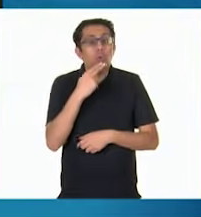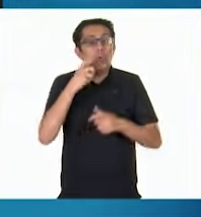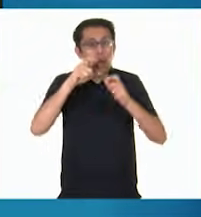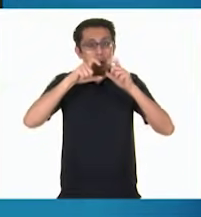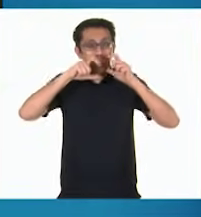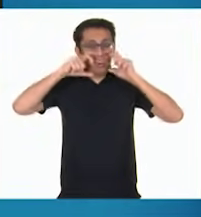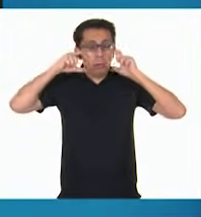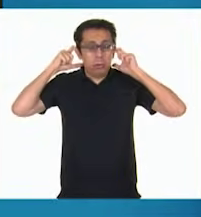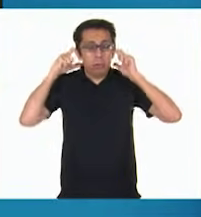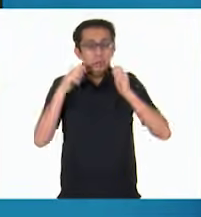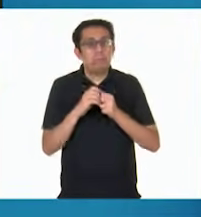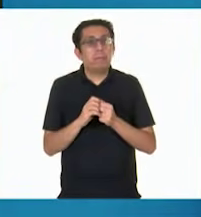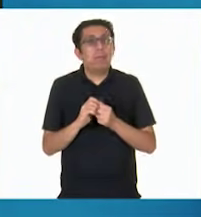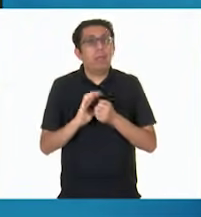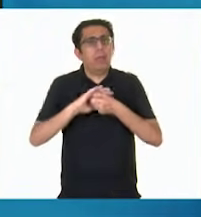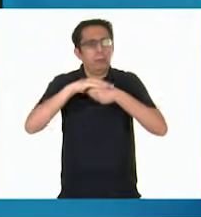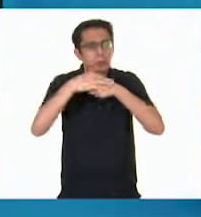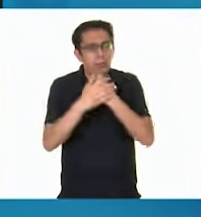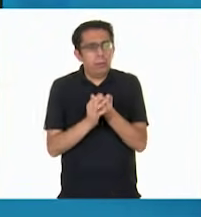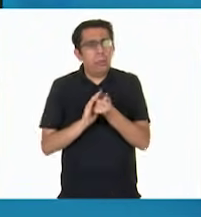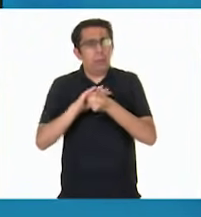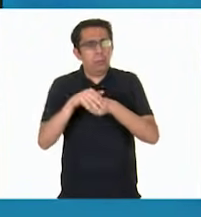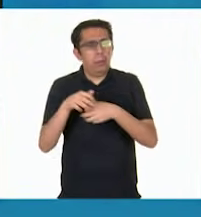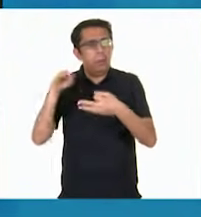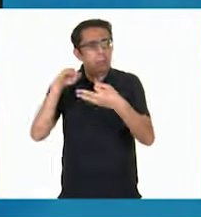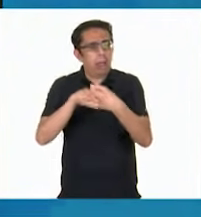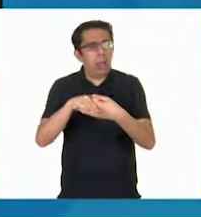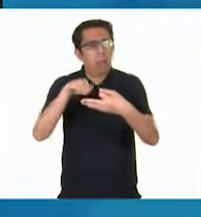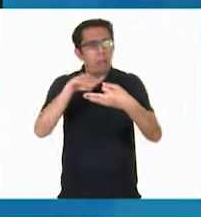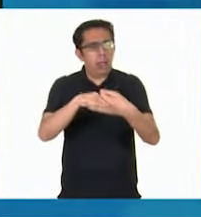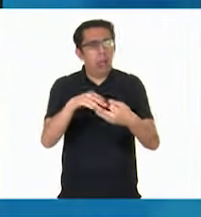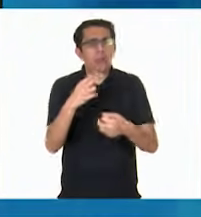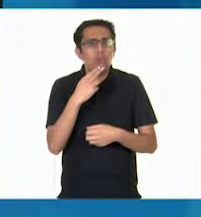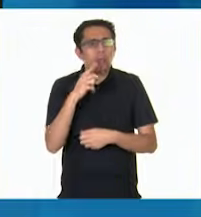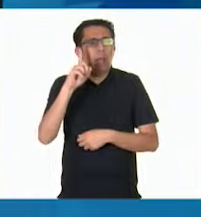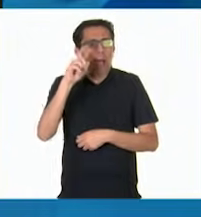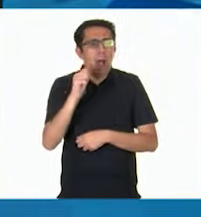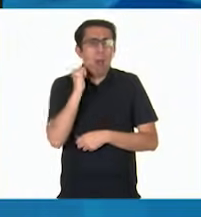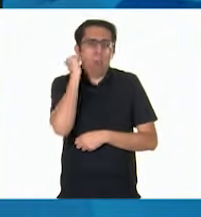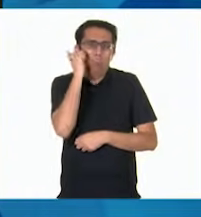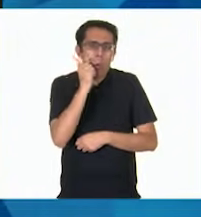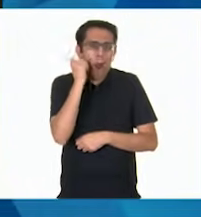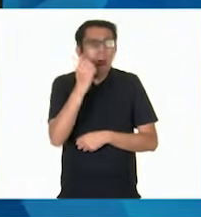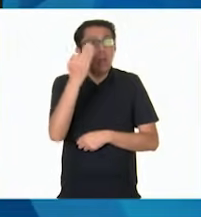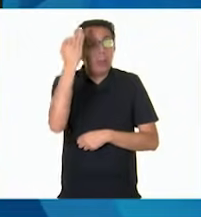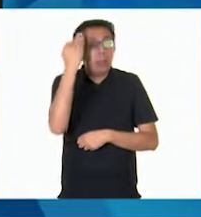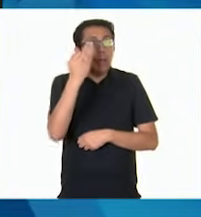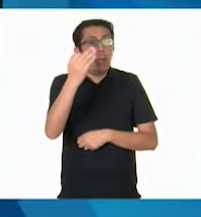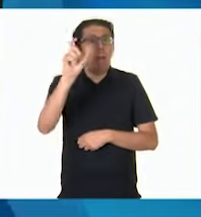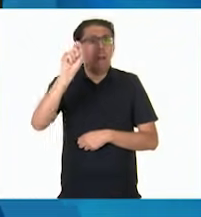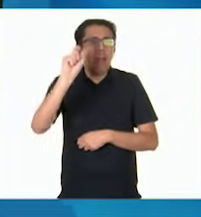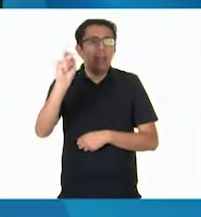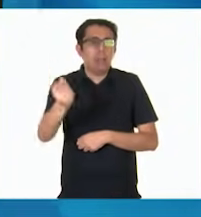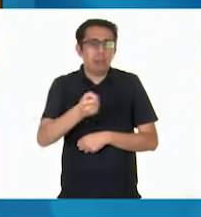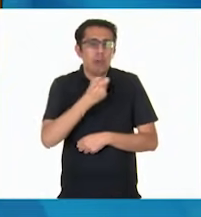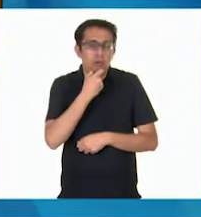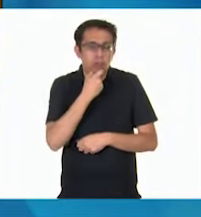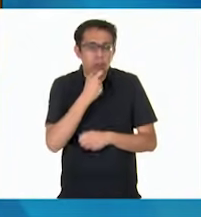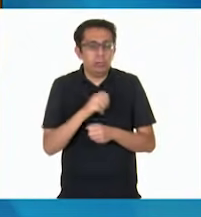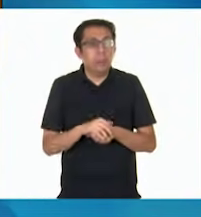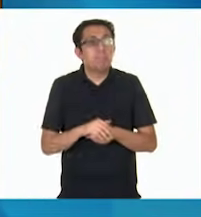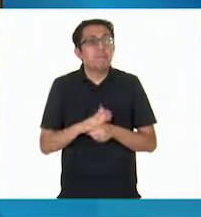cubrebocas. Lava tus manos frecuentemente con agua y con jabón por lo menos durante 20 segundos.